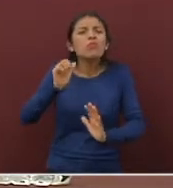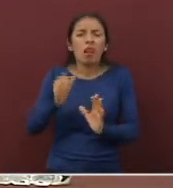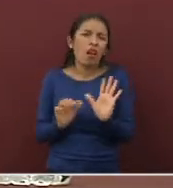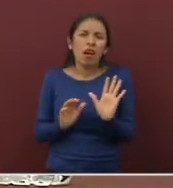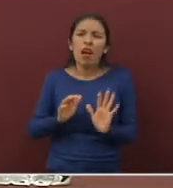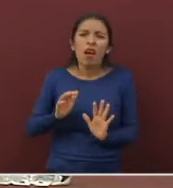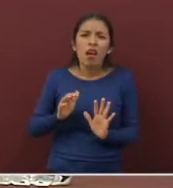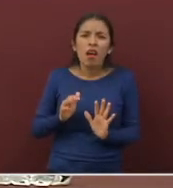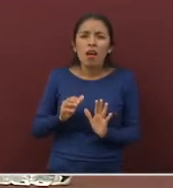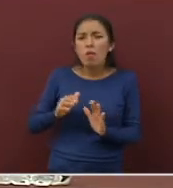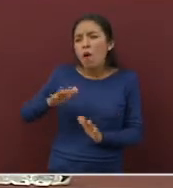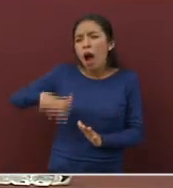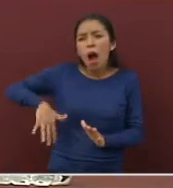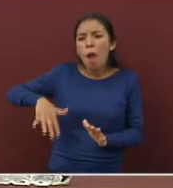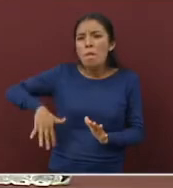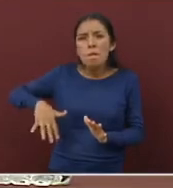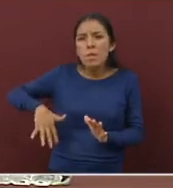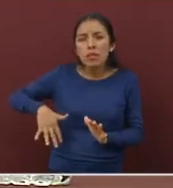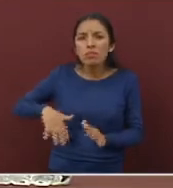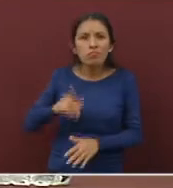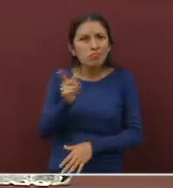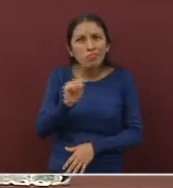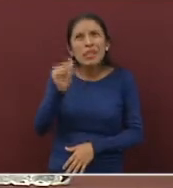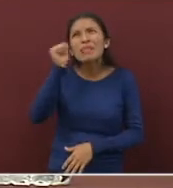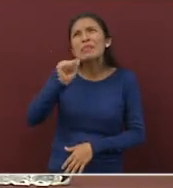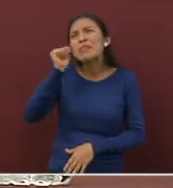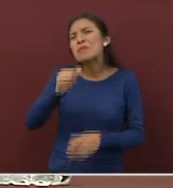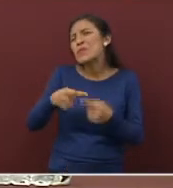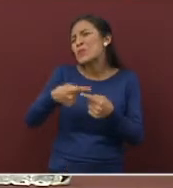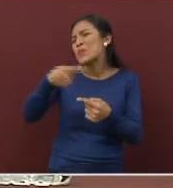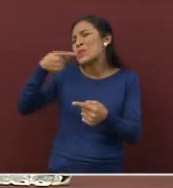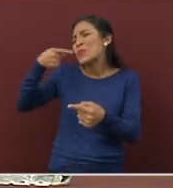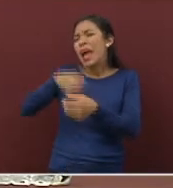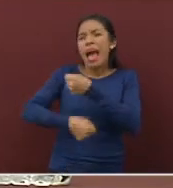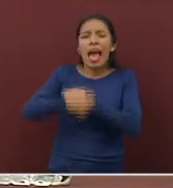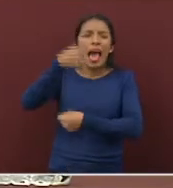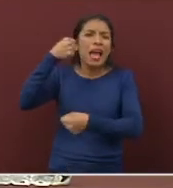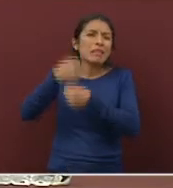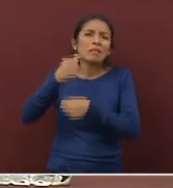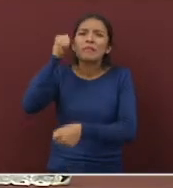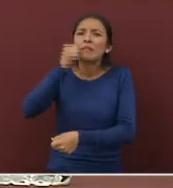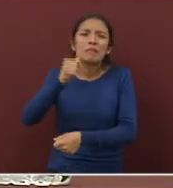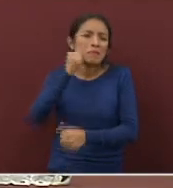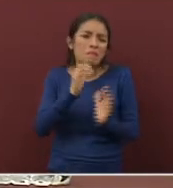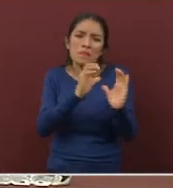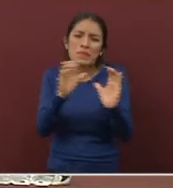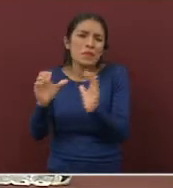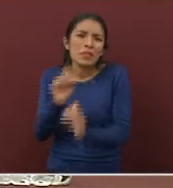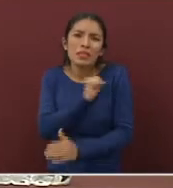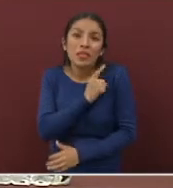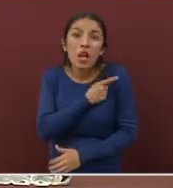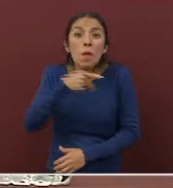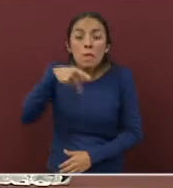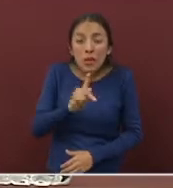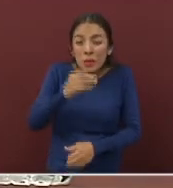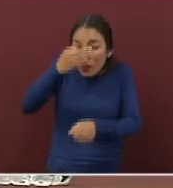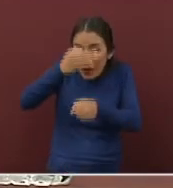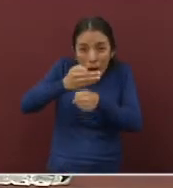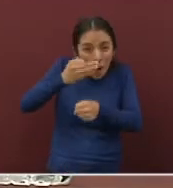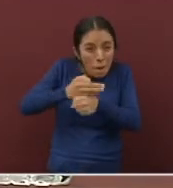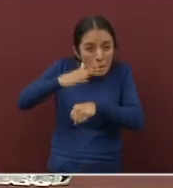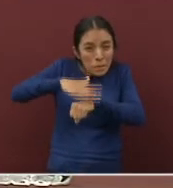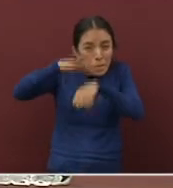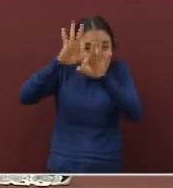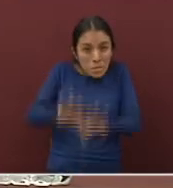existido y en ocasiones lo único con que se cuenta sin embargo ahora ahora más que nunca